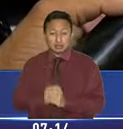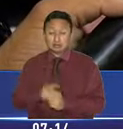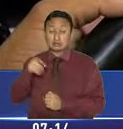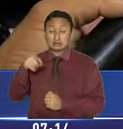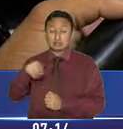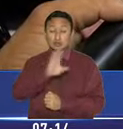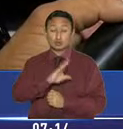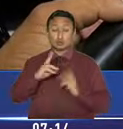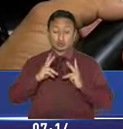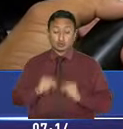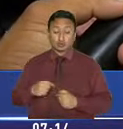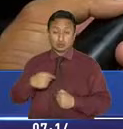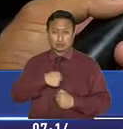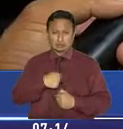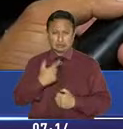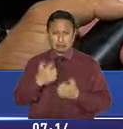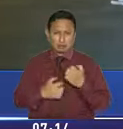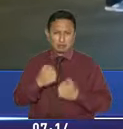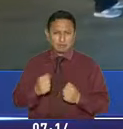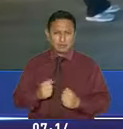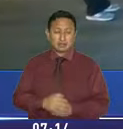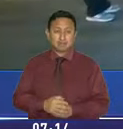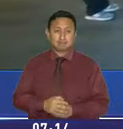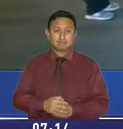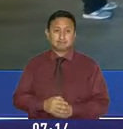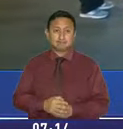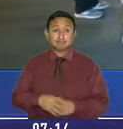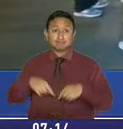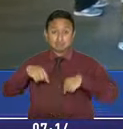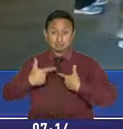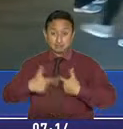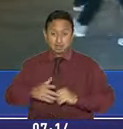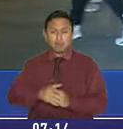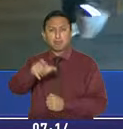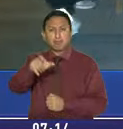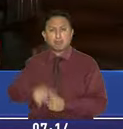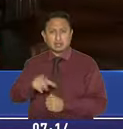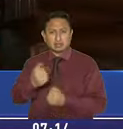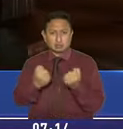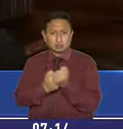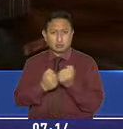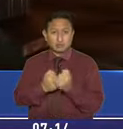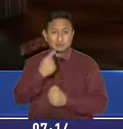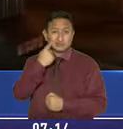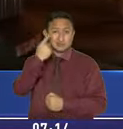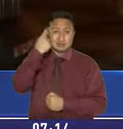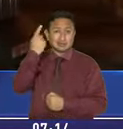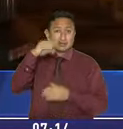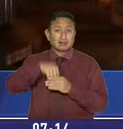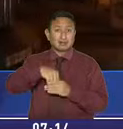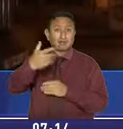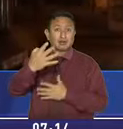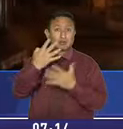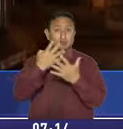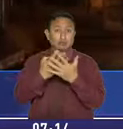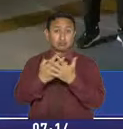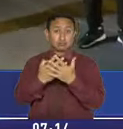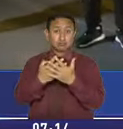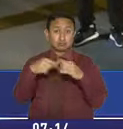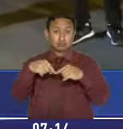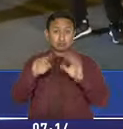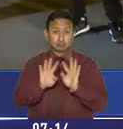Jorge Glass. De inmediato, decenas de simpatizantes del correísmo se apostaron a los exteriores del CPL Cotopaxi. Ahí estuvieron